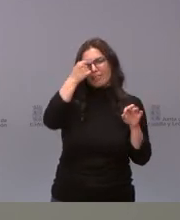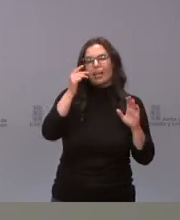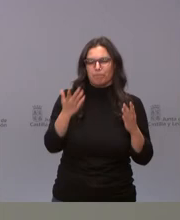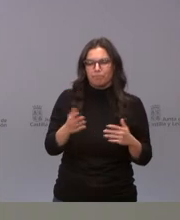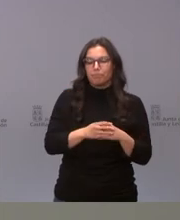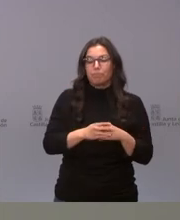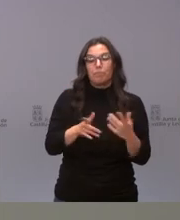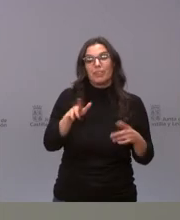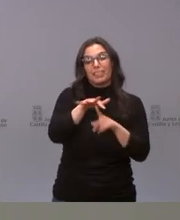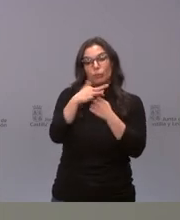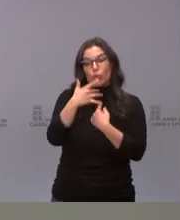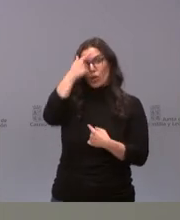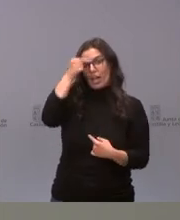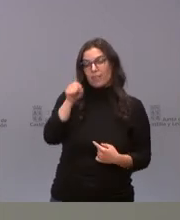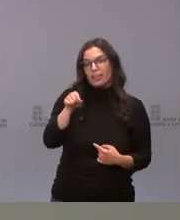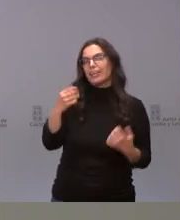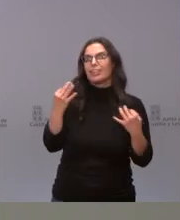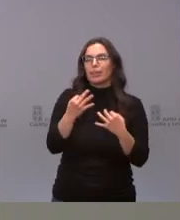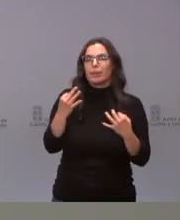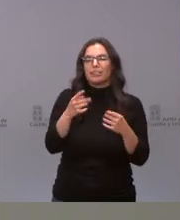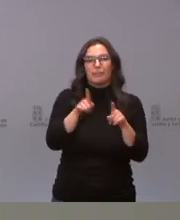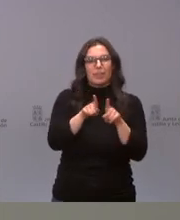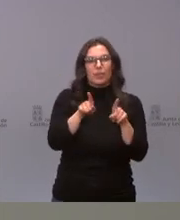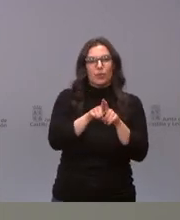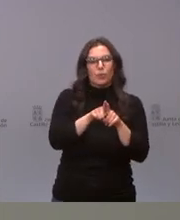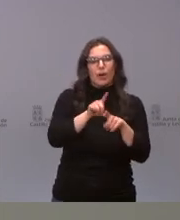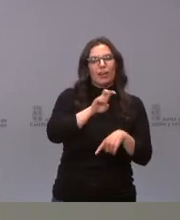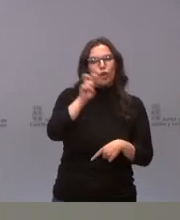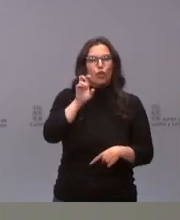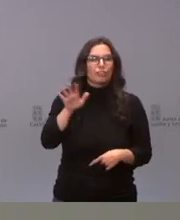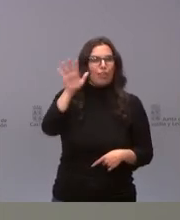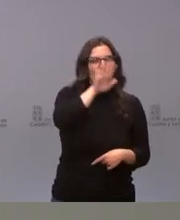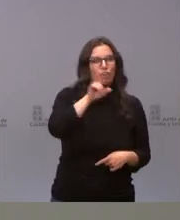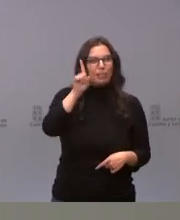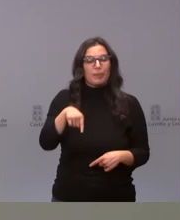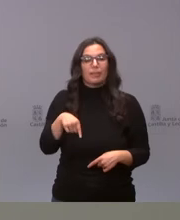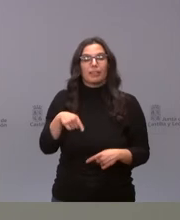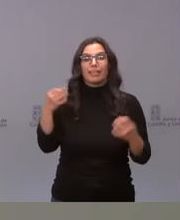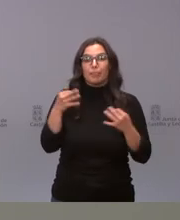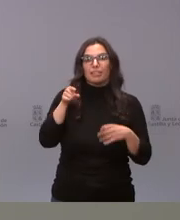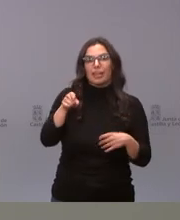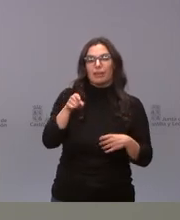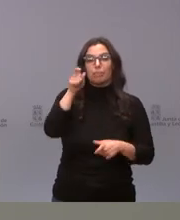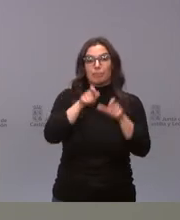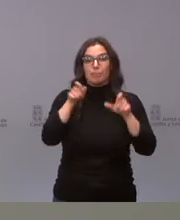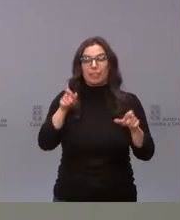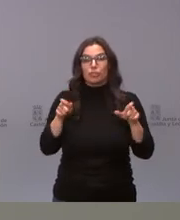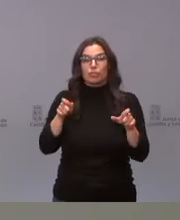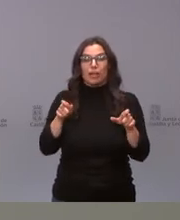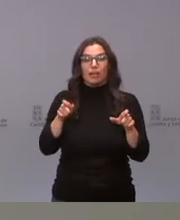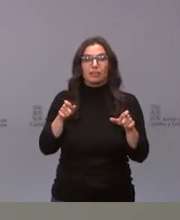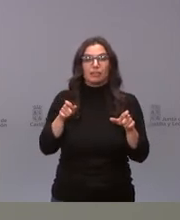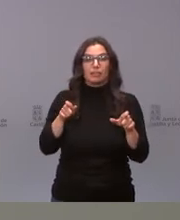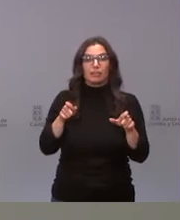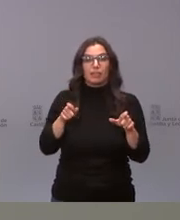En Ávila lo que está pasando es lo que le pasa a muchos sitios, y es que acumulan personas en las que